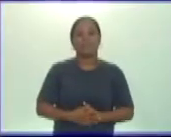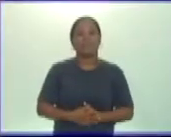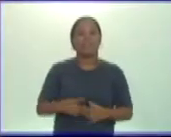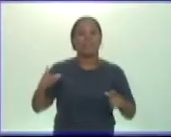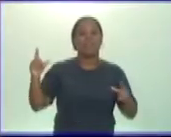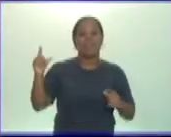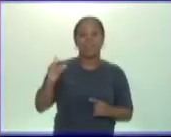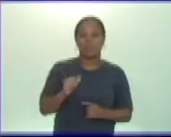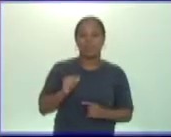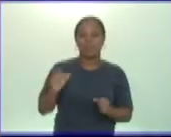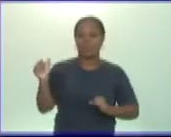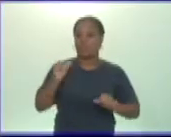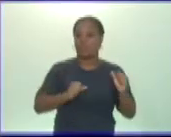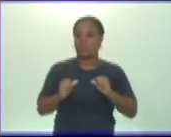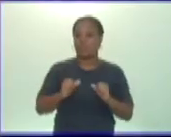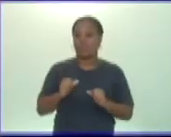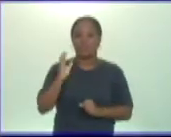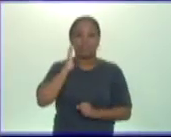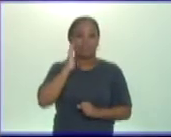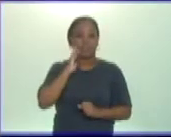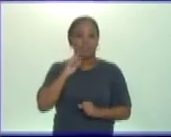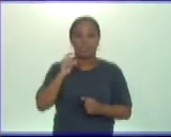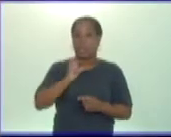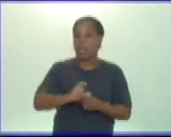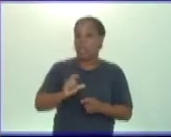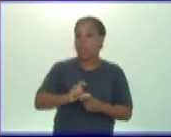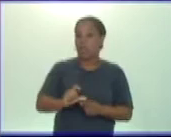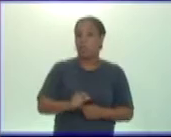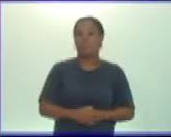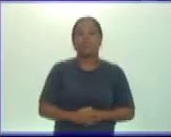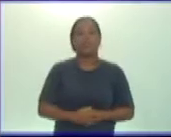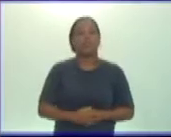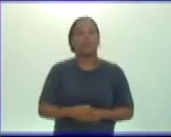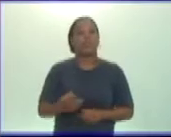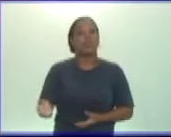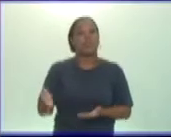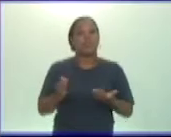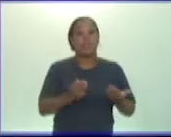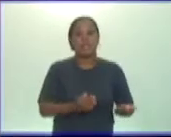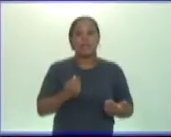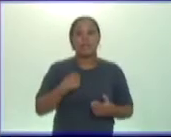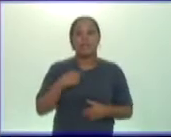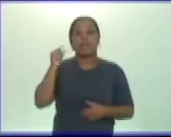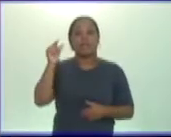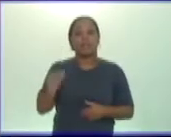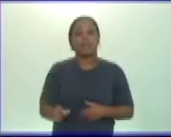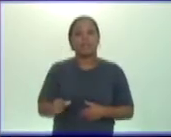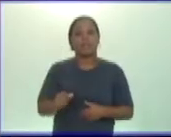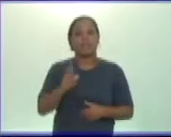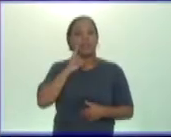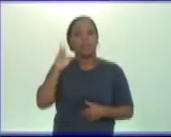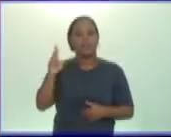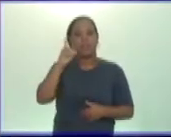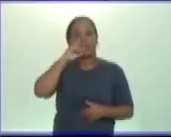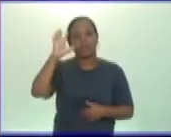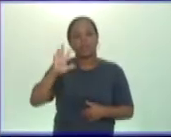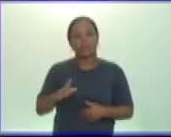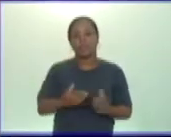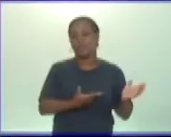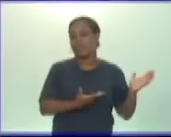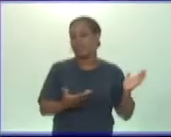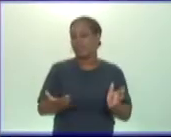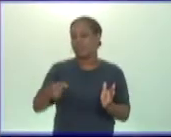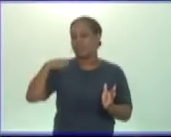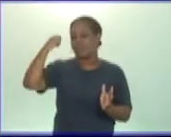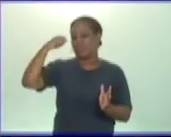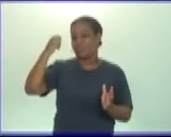de sustancias tóxicas en los cultivos conlleva que nuestra especie prevalezca en la naturaleza. Te invito entonces a que observe la siguiente imagen que